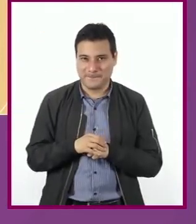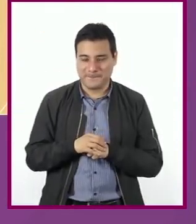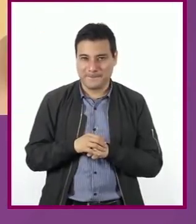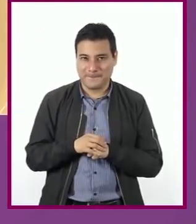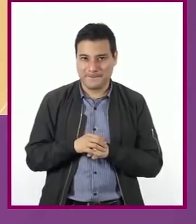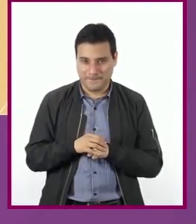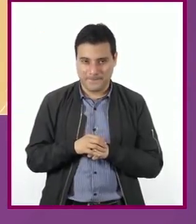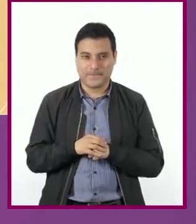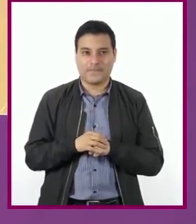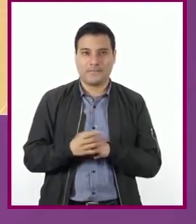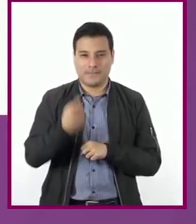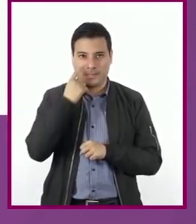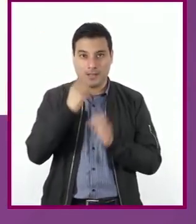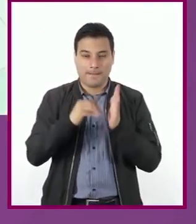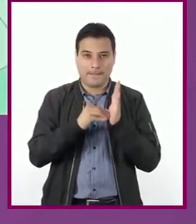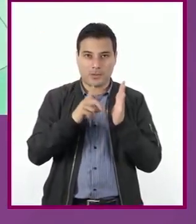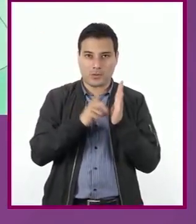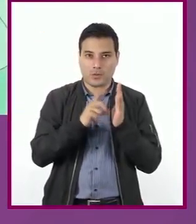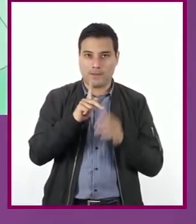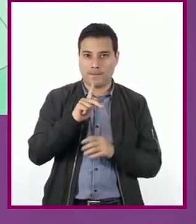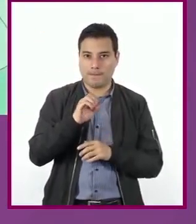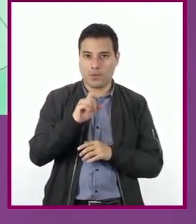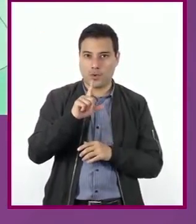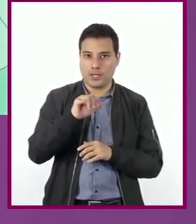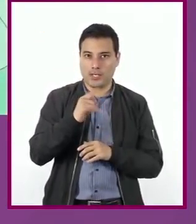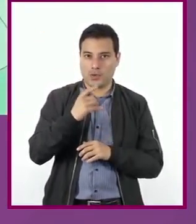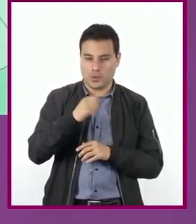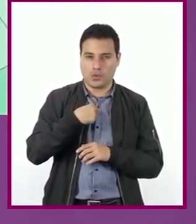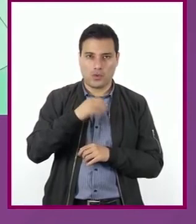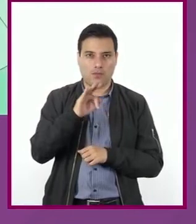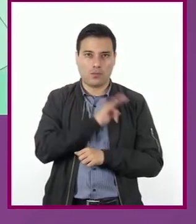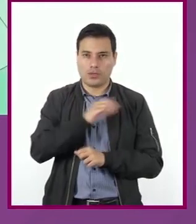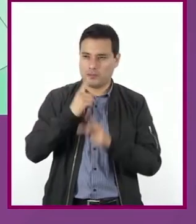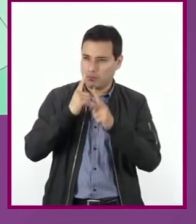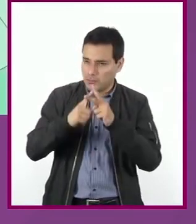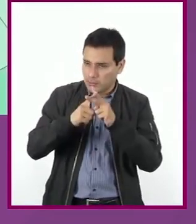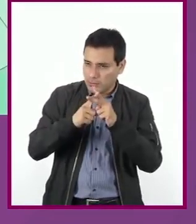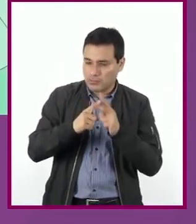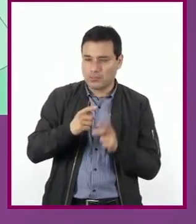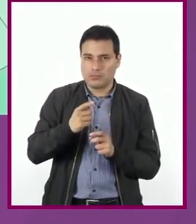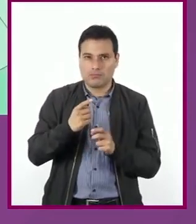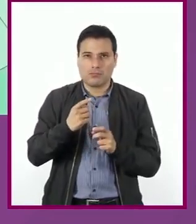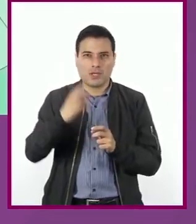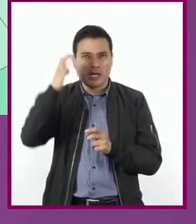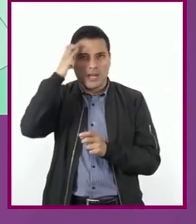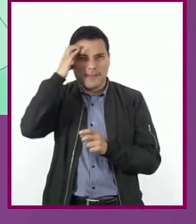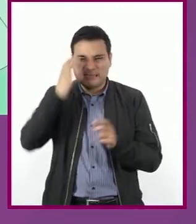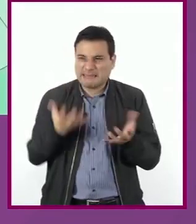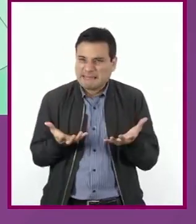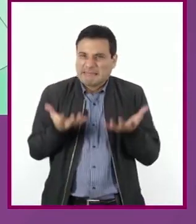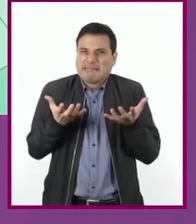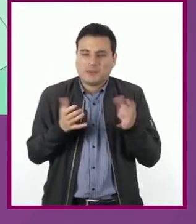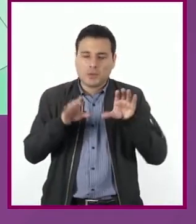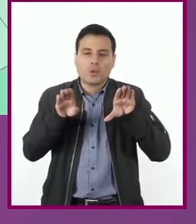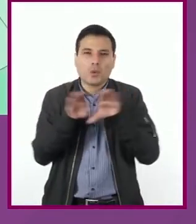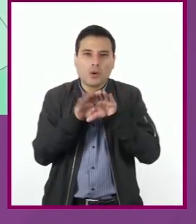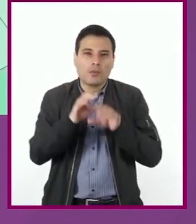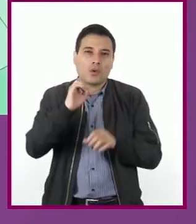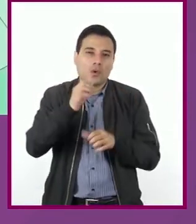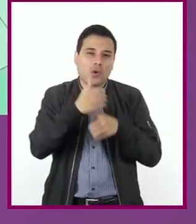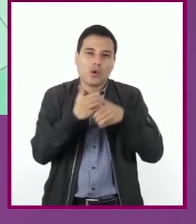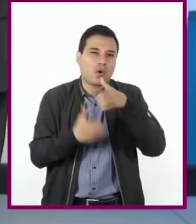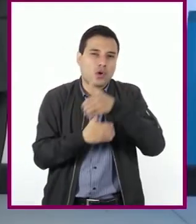el método del polígono podemos saber cuánta fuerza se requiere para subir una cama a un primer piso, cuando hacemos una